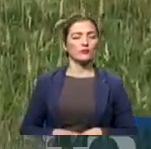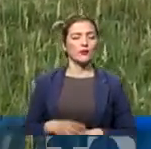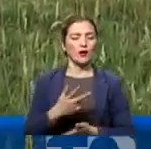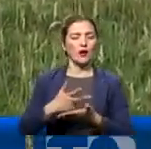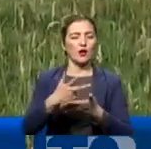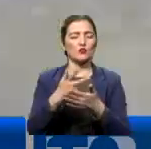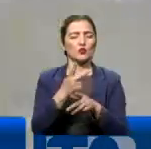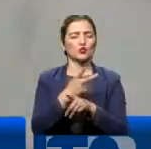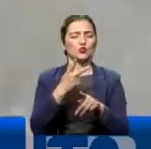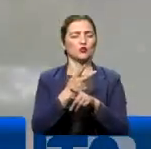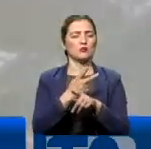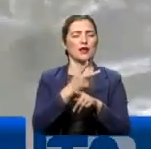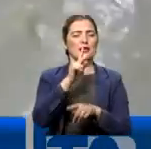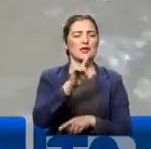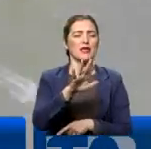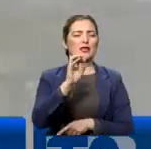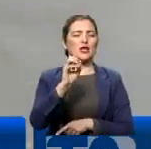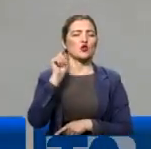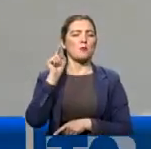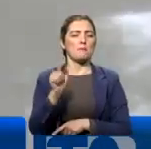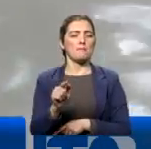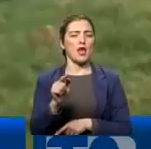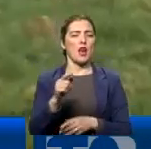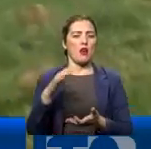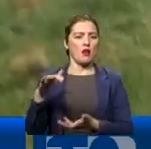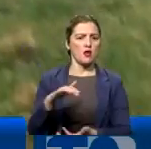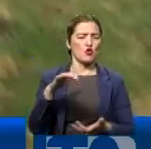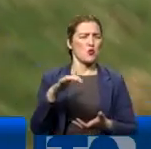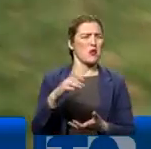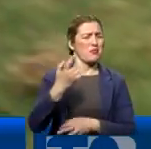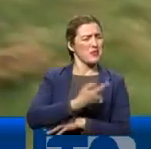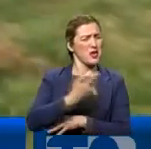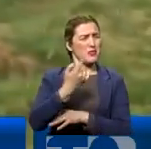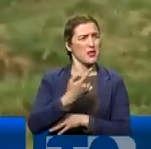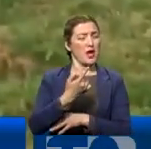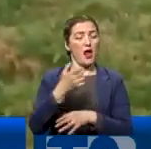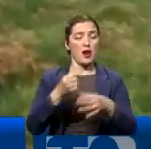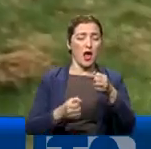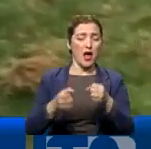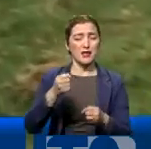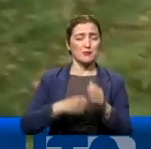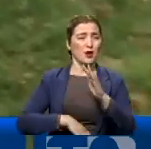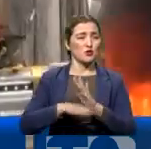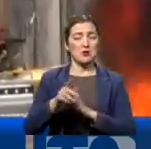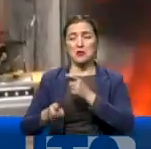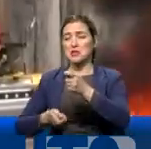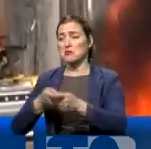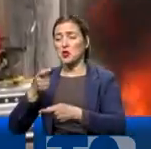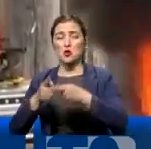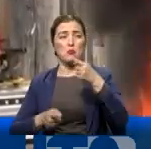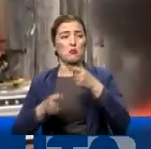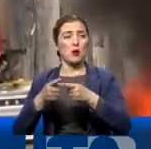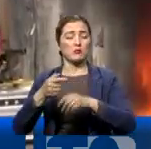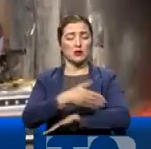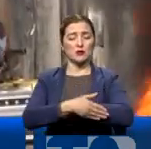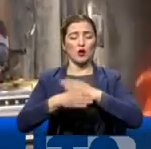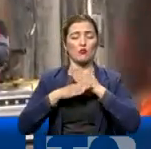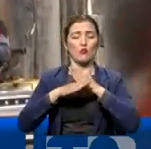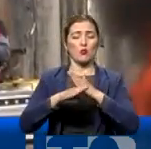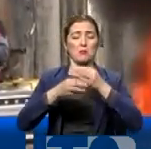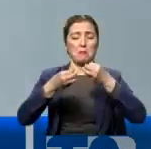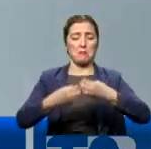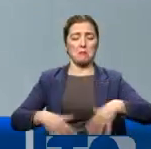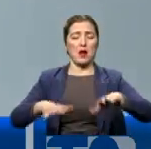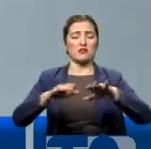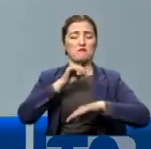Carchi produce alrededor de 500.000 litros de leche diarios. La mayoría se pierde al no poderla comercializar por el bloqueo de vías y la